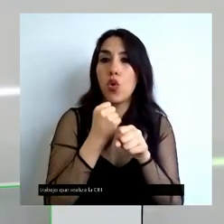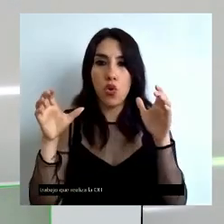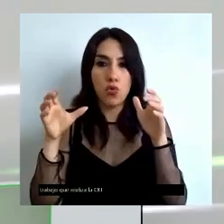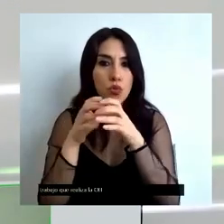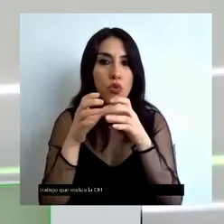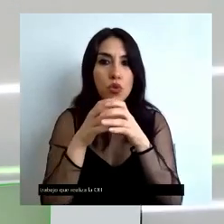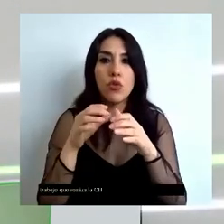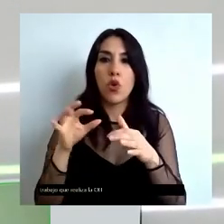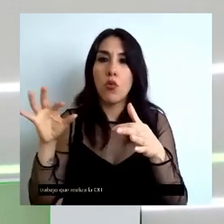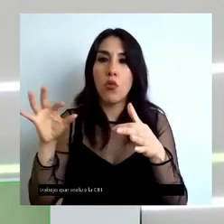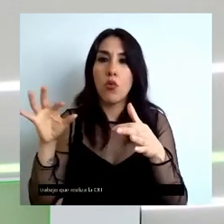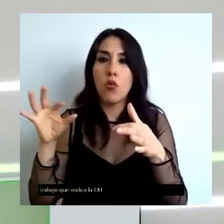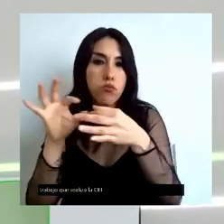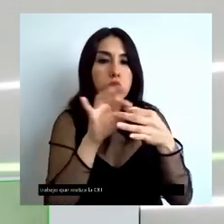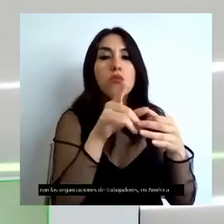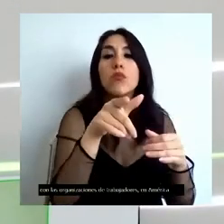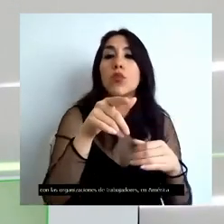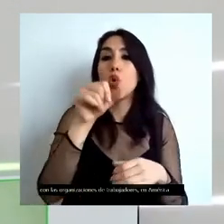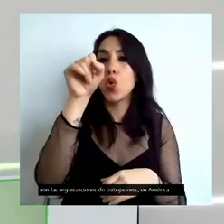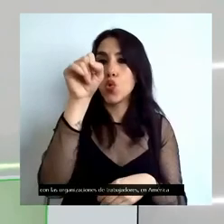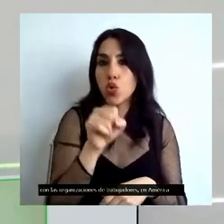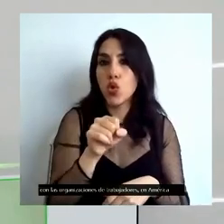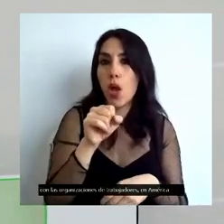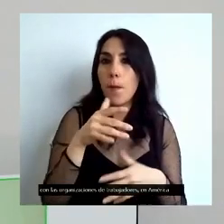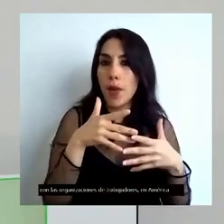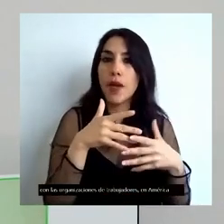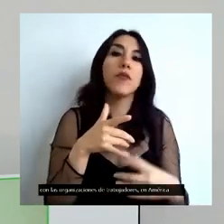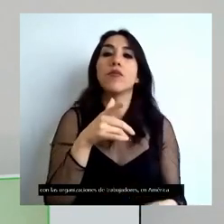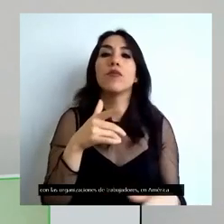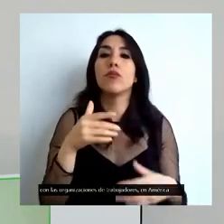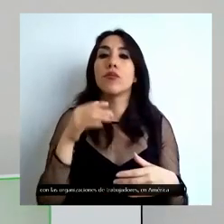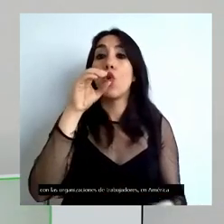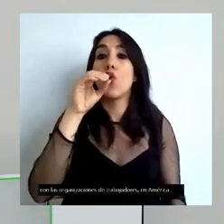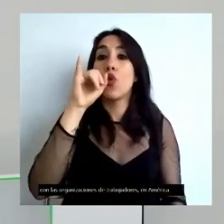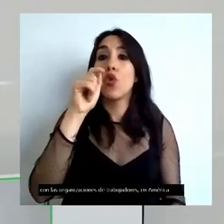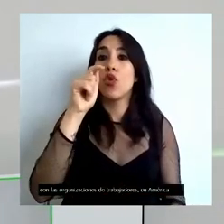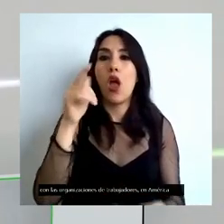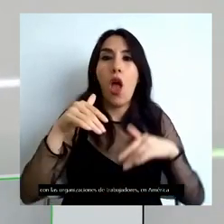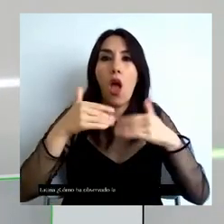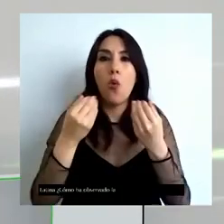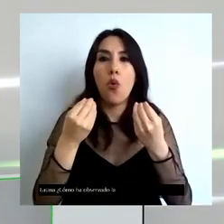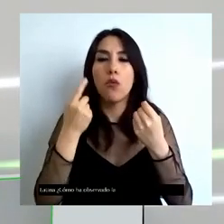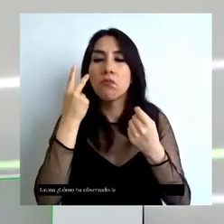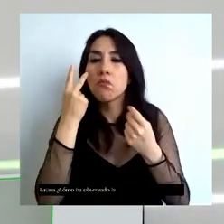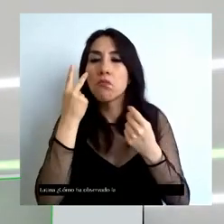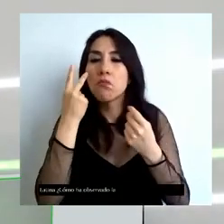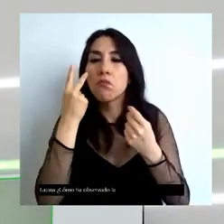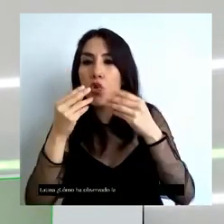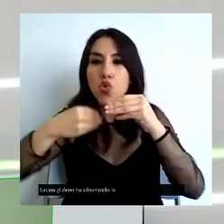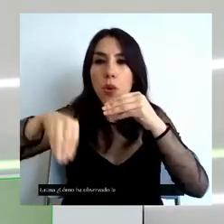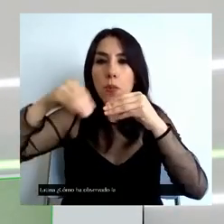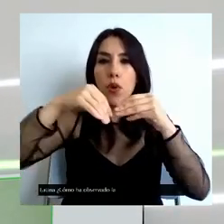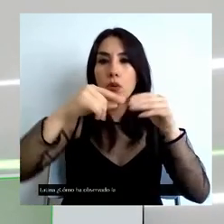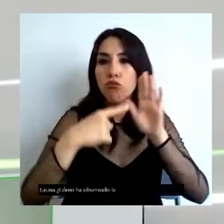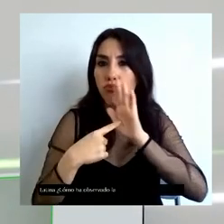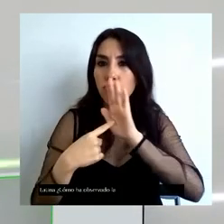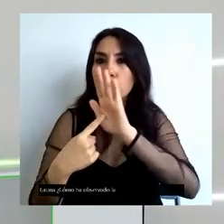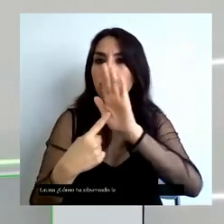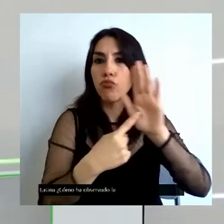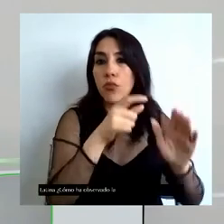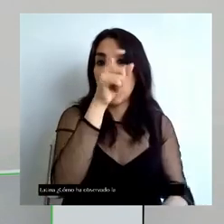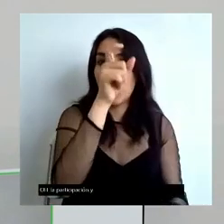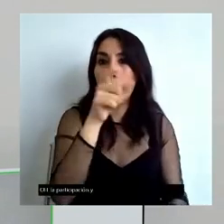la participación y representación de las personas con discapacidad en este tipo de organizaciones de